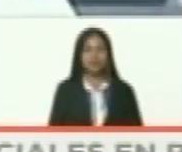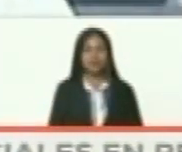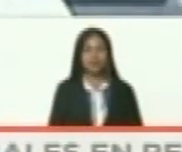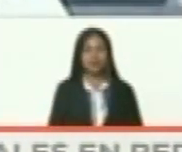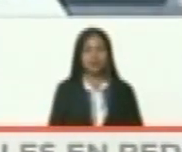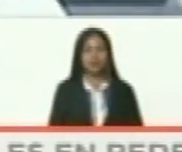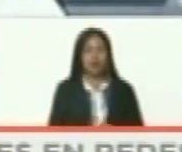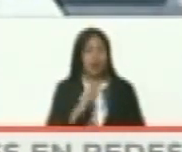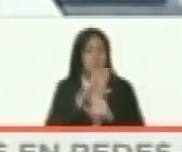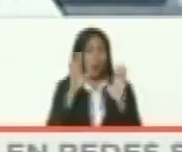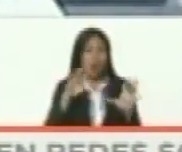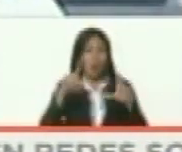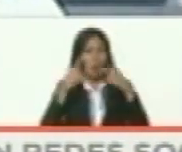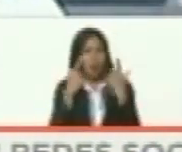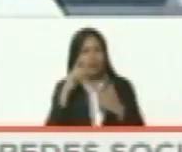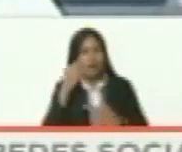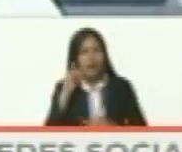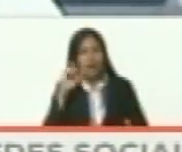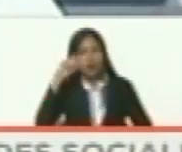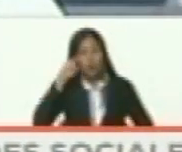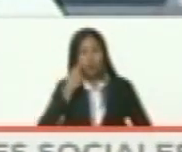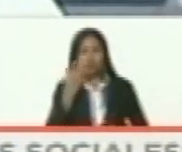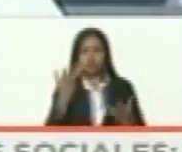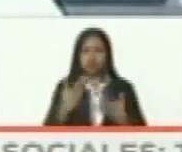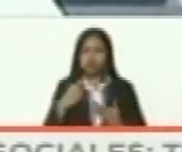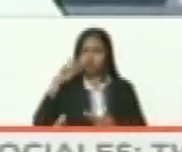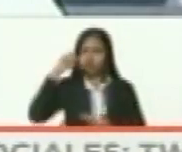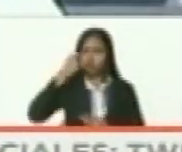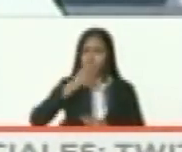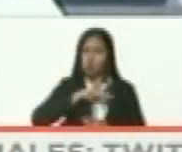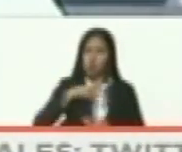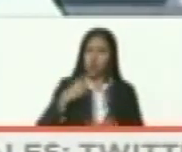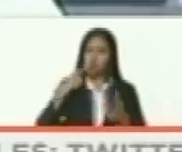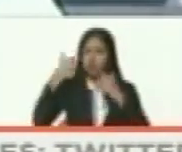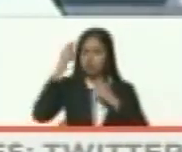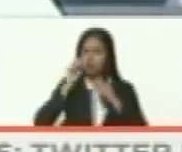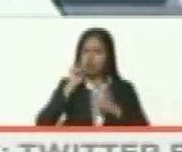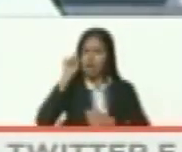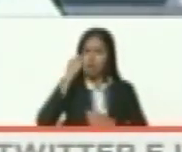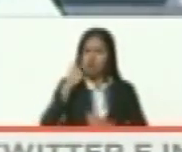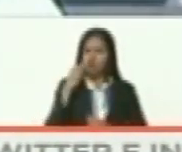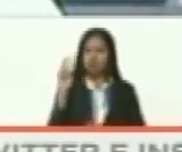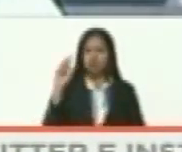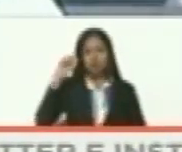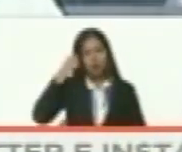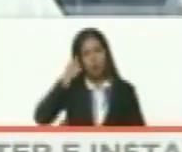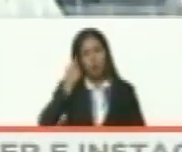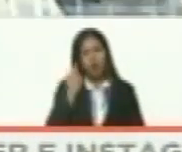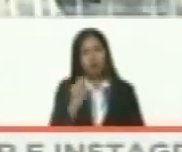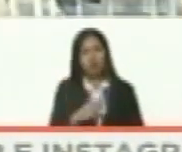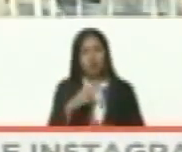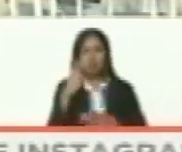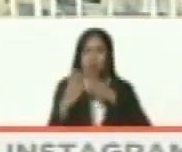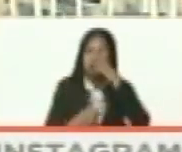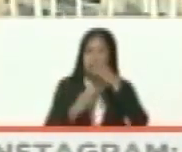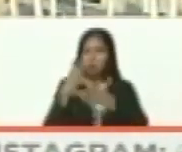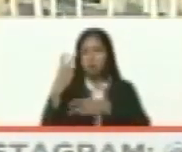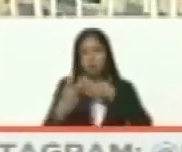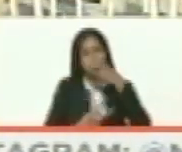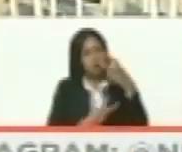Así que La Guaira nos trae muchos recuerdos y también me trae recuerdos de nuestro comandante Chávez en sus recorridos por